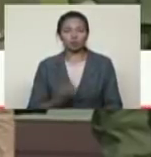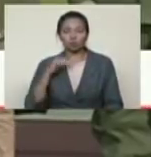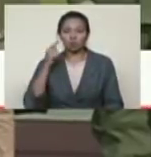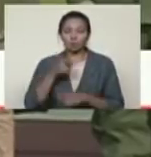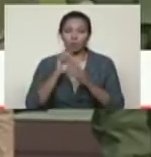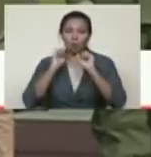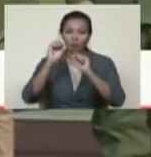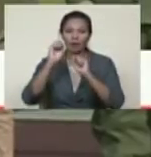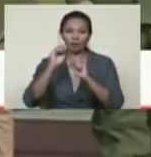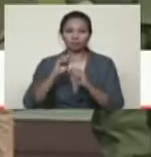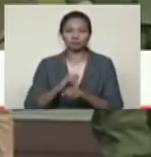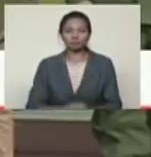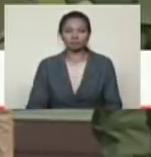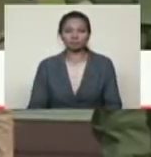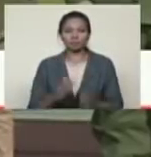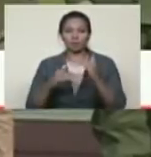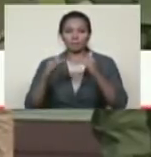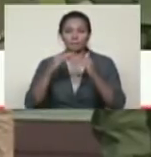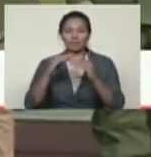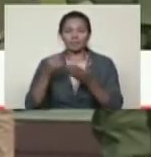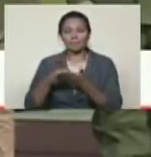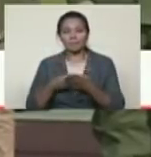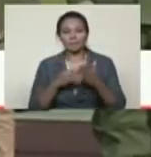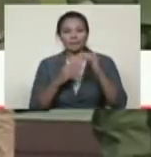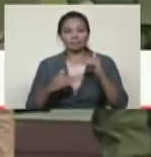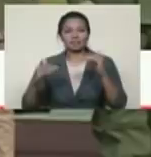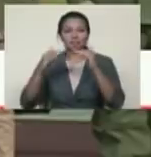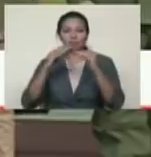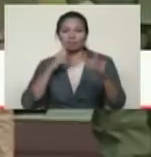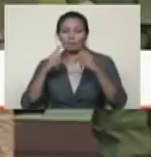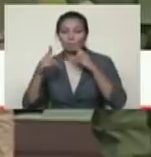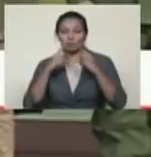lograr la mayor suma de estabilidad política,